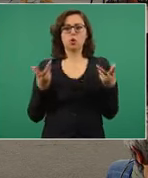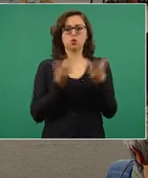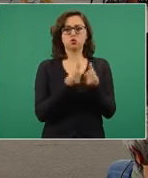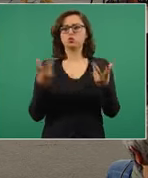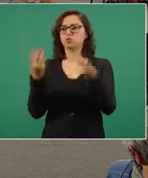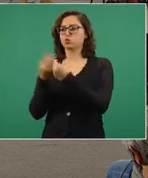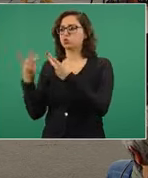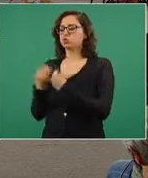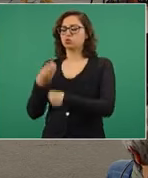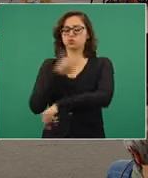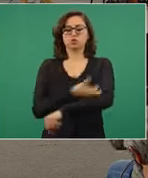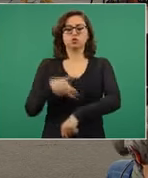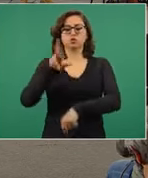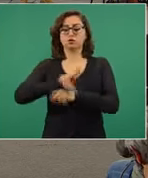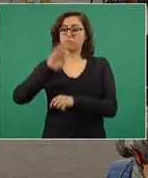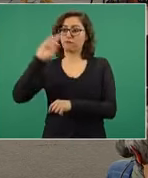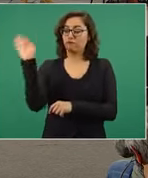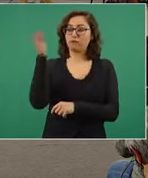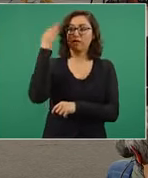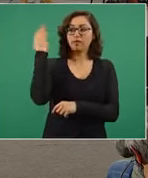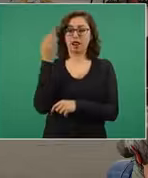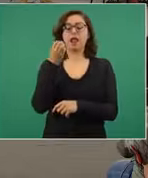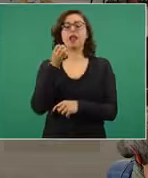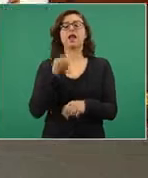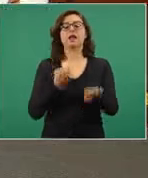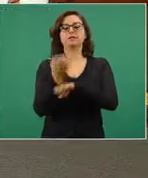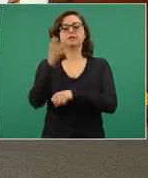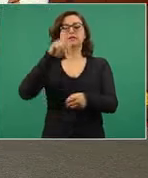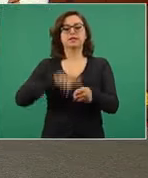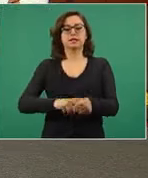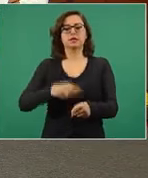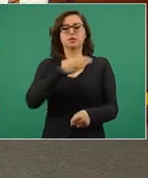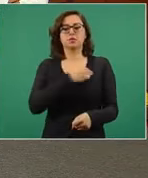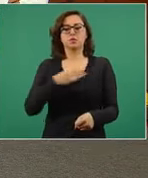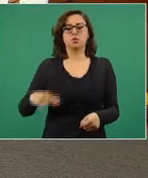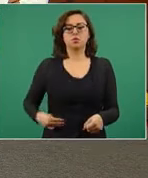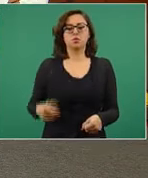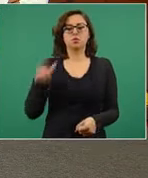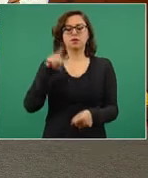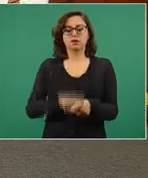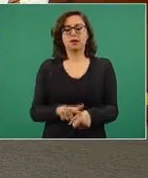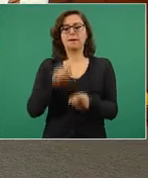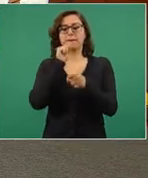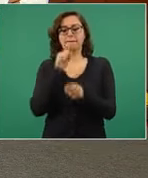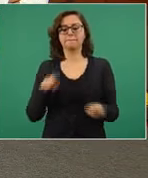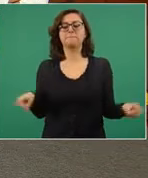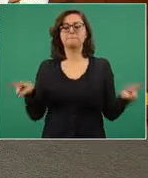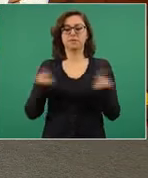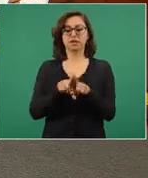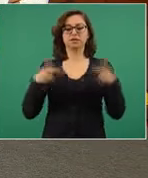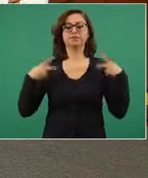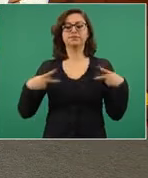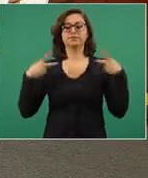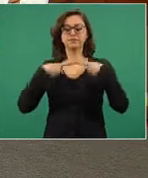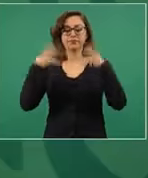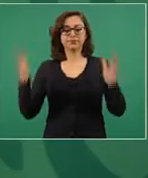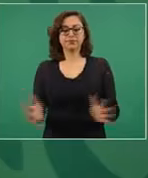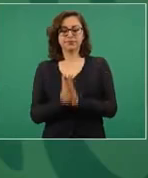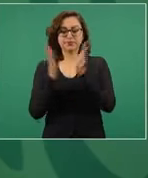hay trabajo de los gobiernos estatales y municipales, y también participación de la ciudadanía. Así